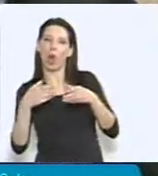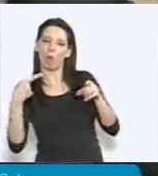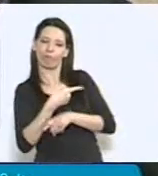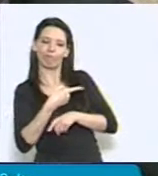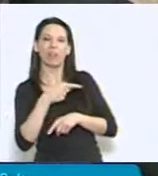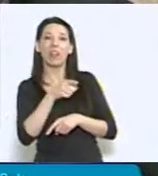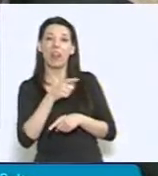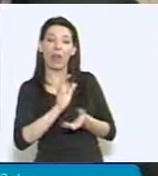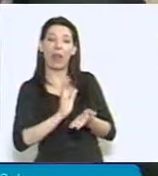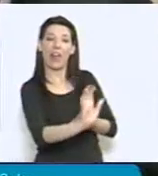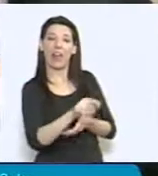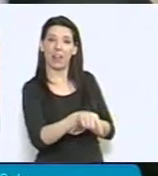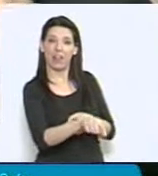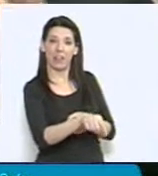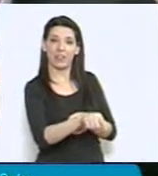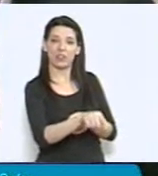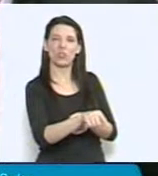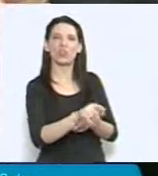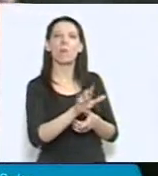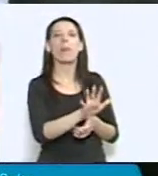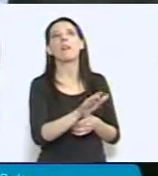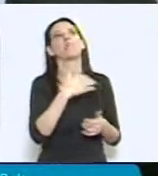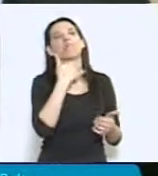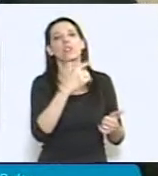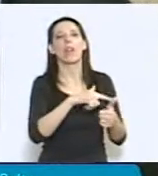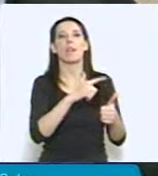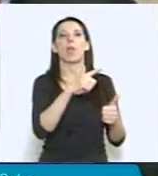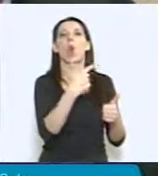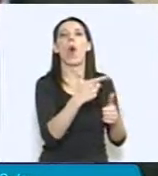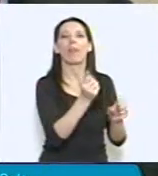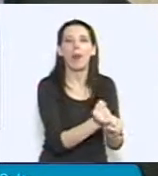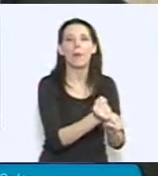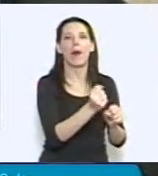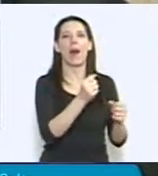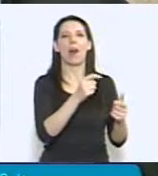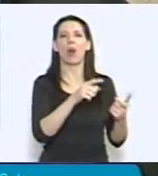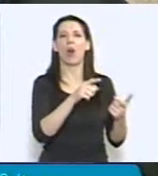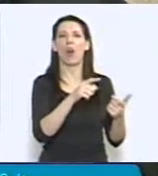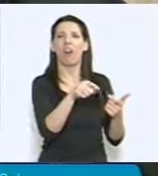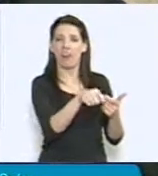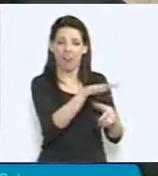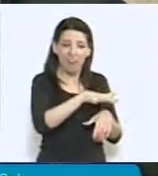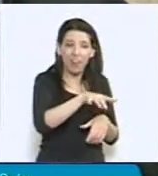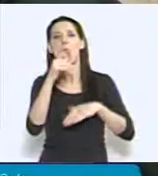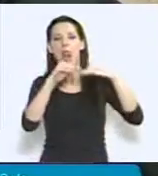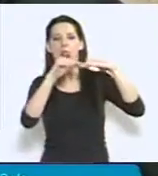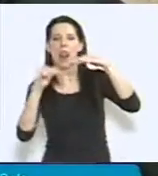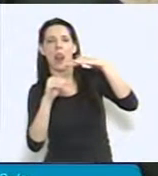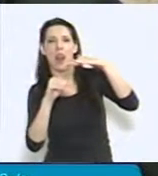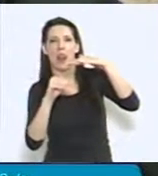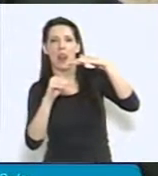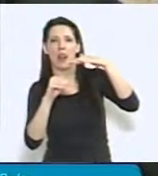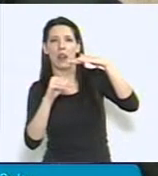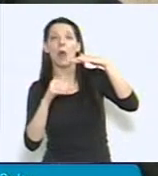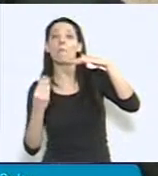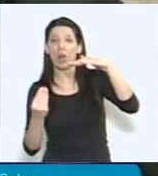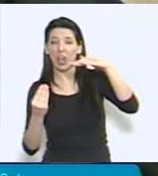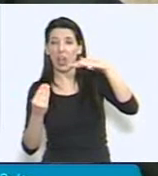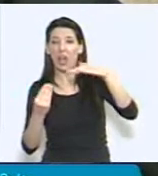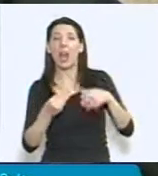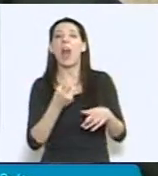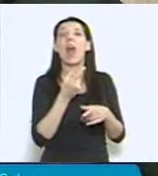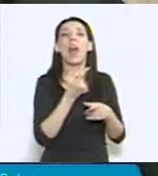agravada por el pago de la deuda externa completamente usuraria. Con esta